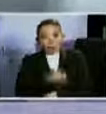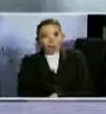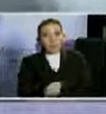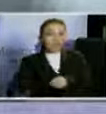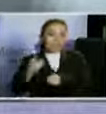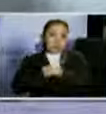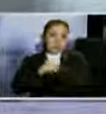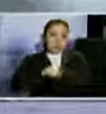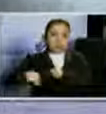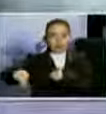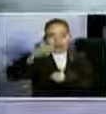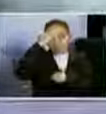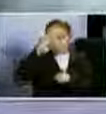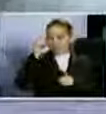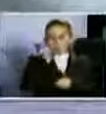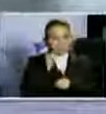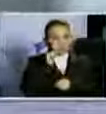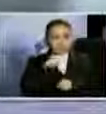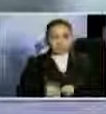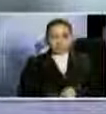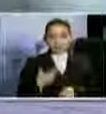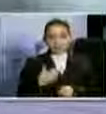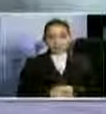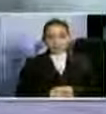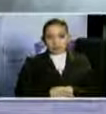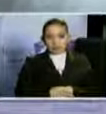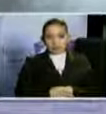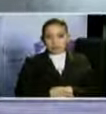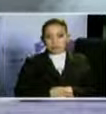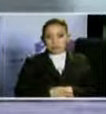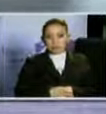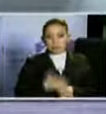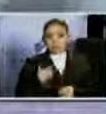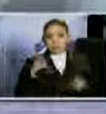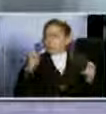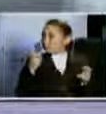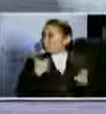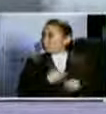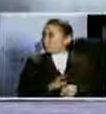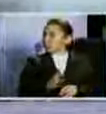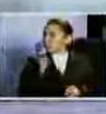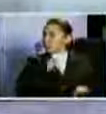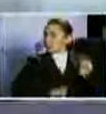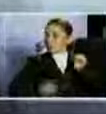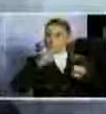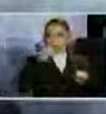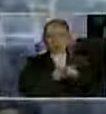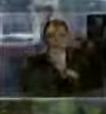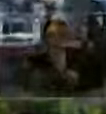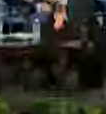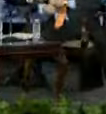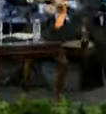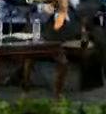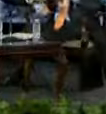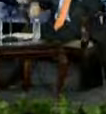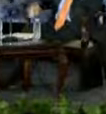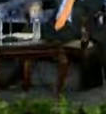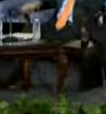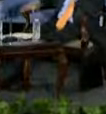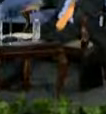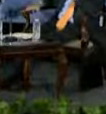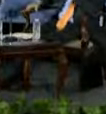causando el daño que sabemos que causan aquí. Es un tema para México especialmente sensible. Embajador y subsecretario, adelante por